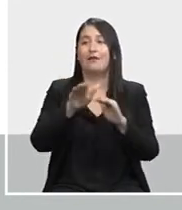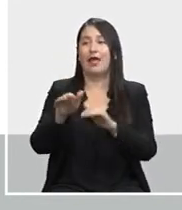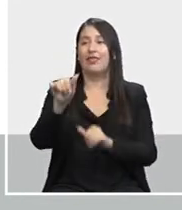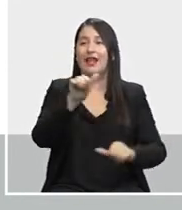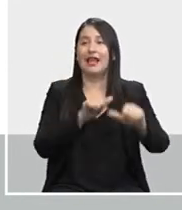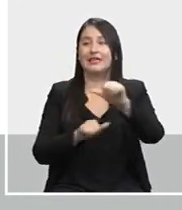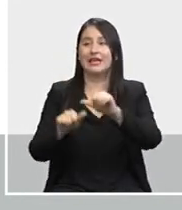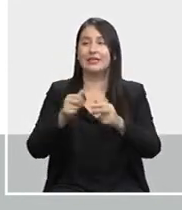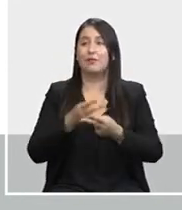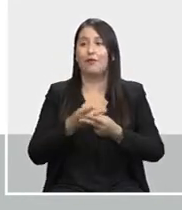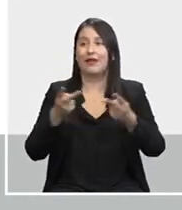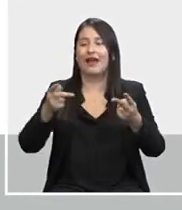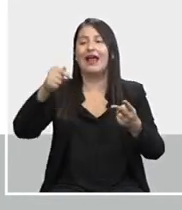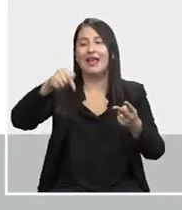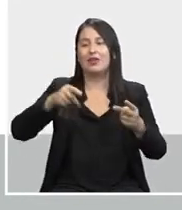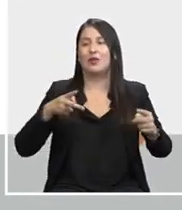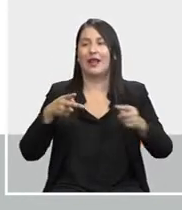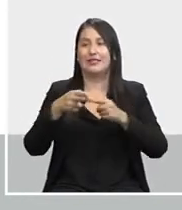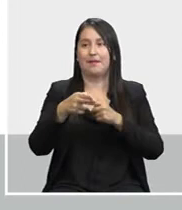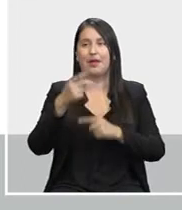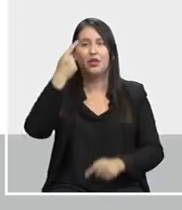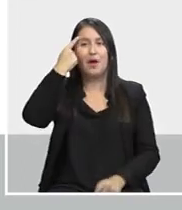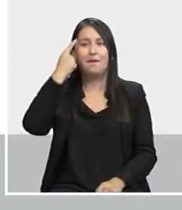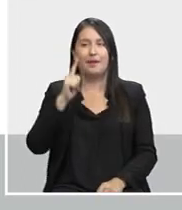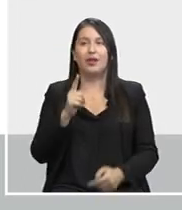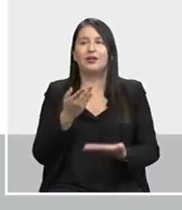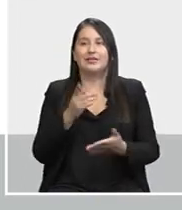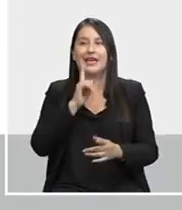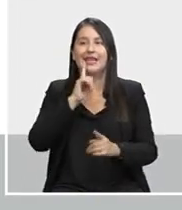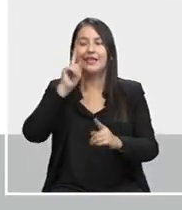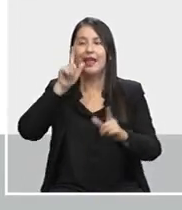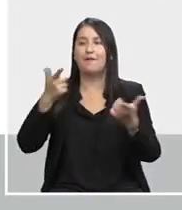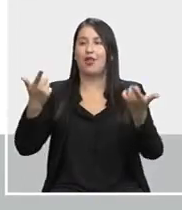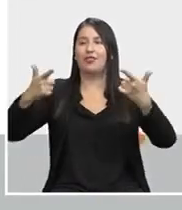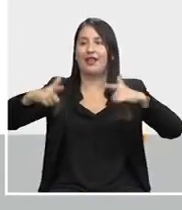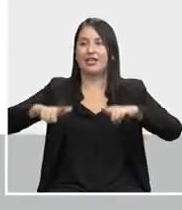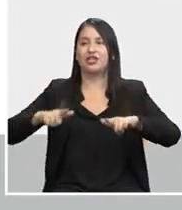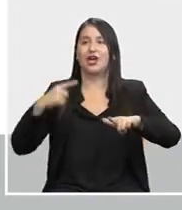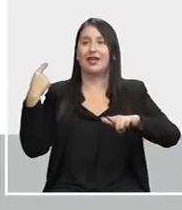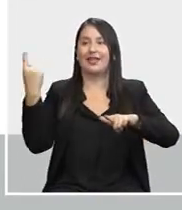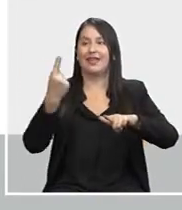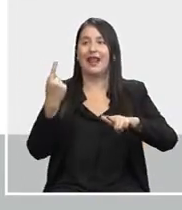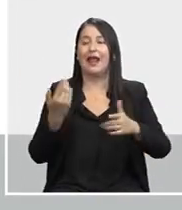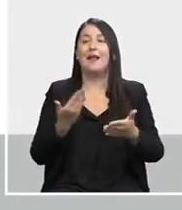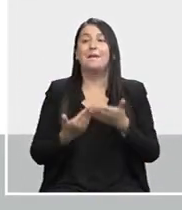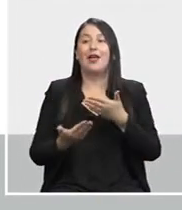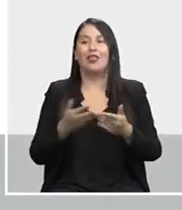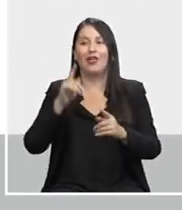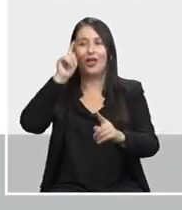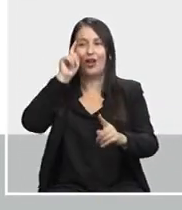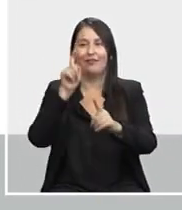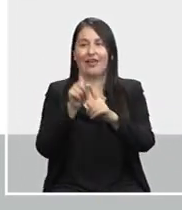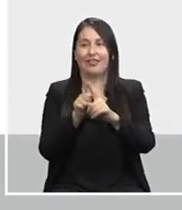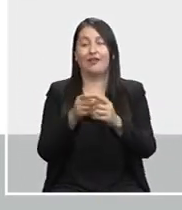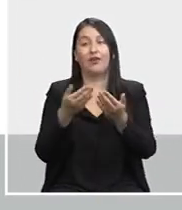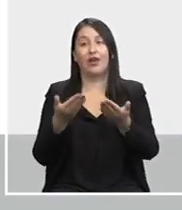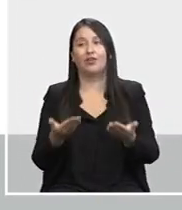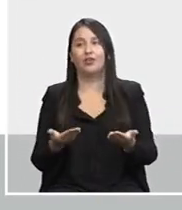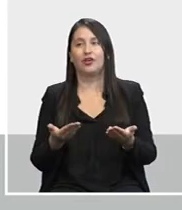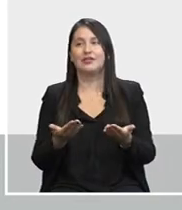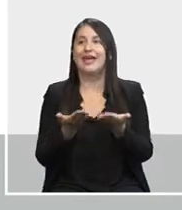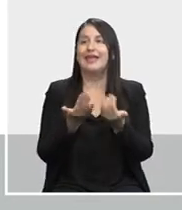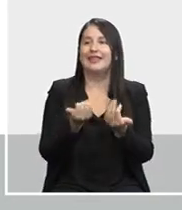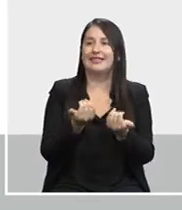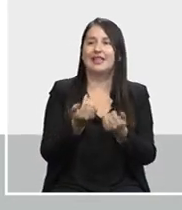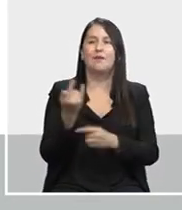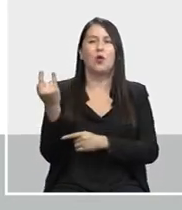lanzamiento. Pero ya tenemos una dirección general hacia donde debemos ir. Y, por lo tanto,